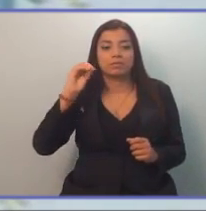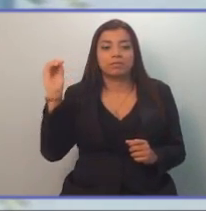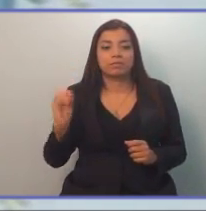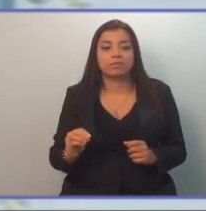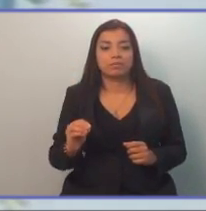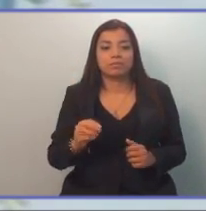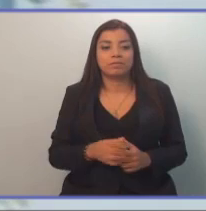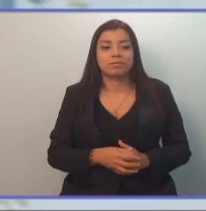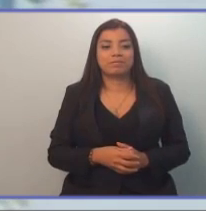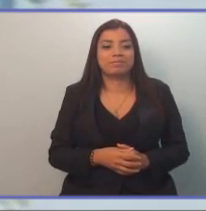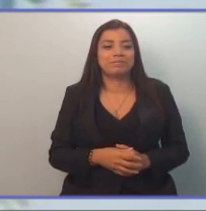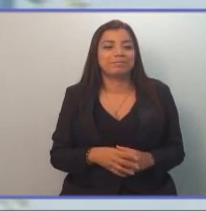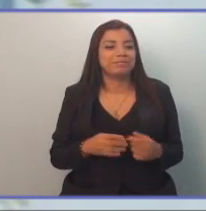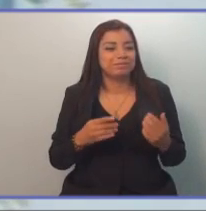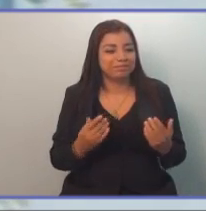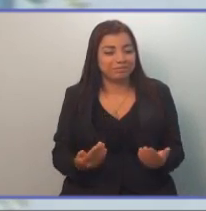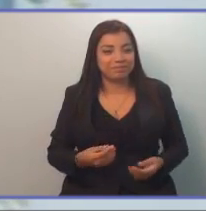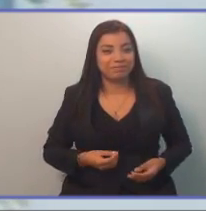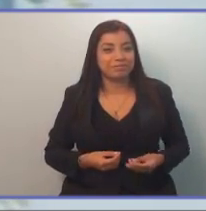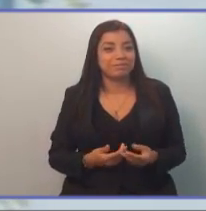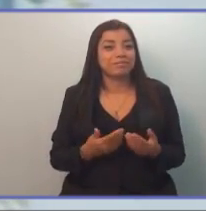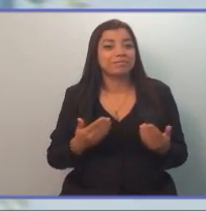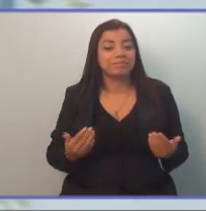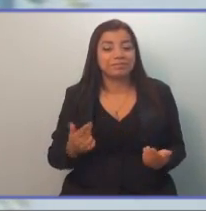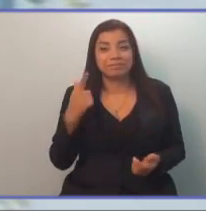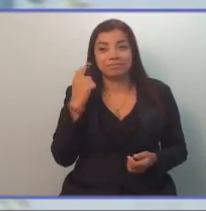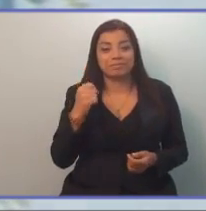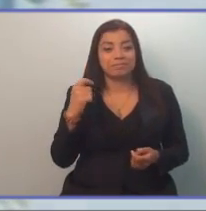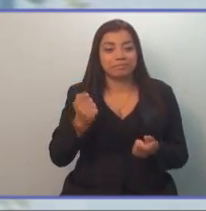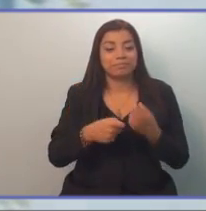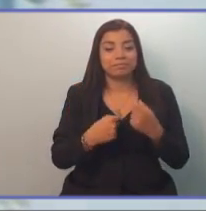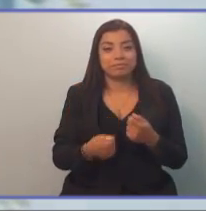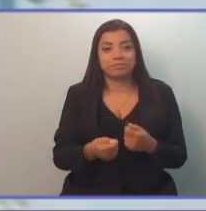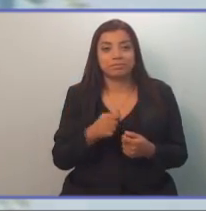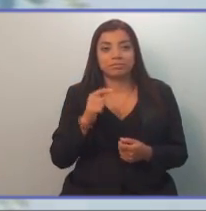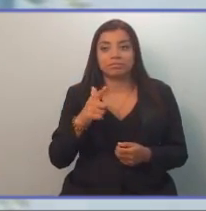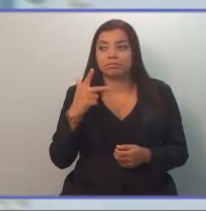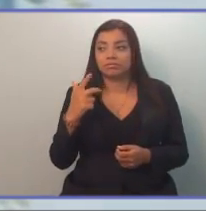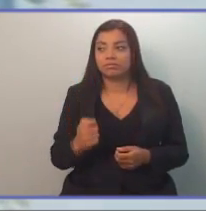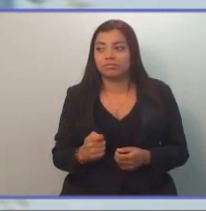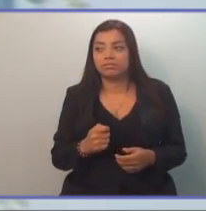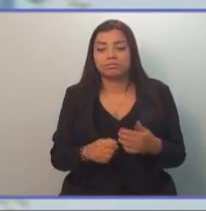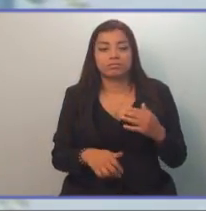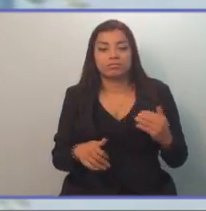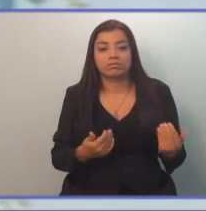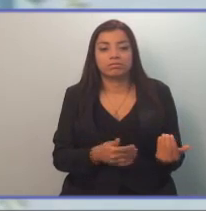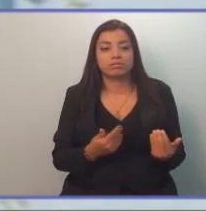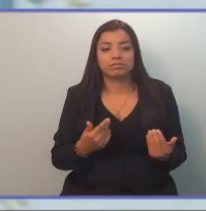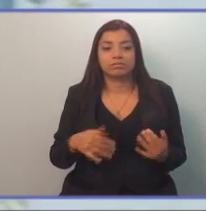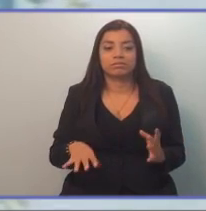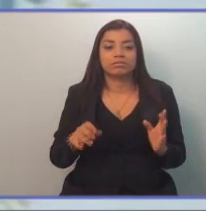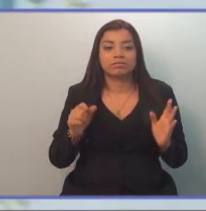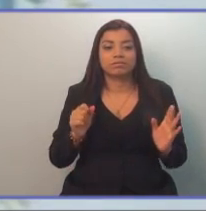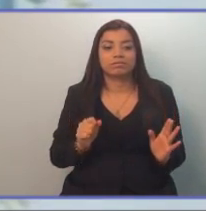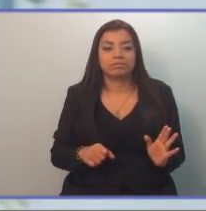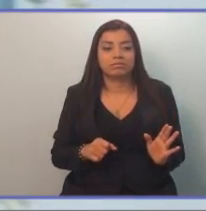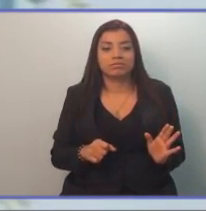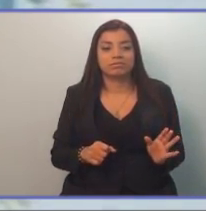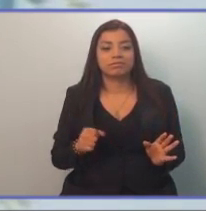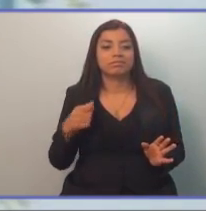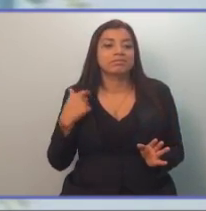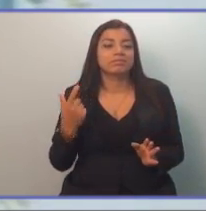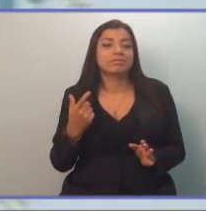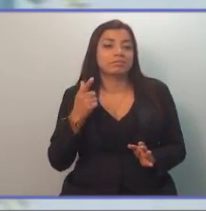carga y debo decir que a diciembre, a este último trimestre, la Cámara únicamente ha tenido 2 casos